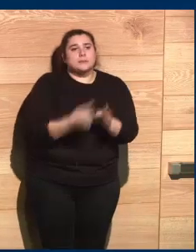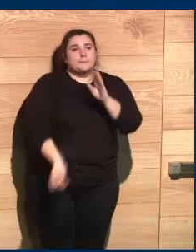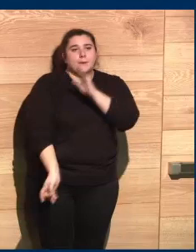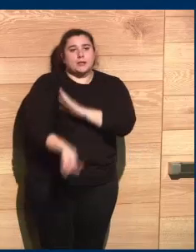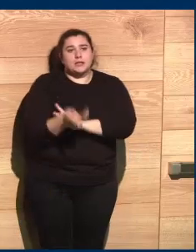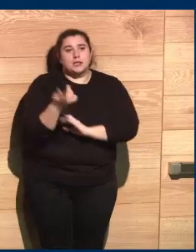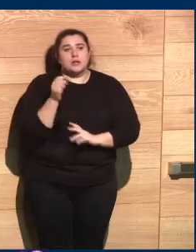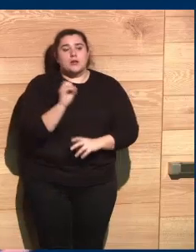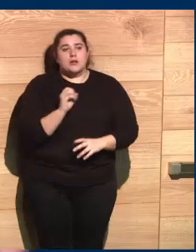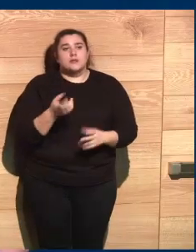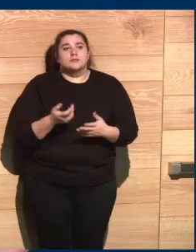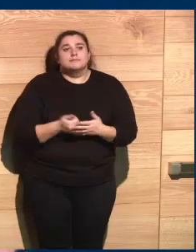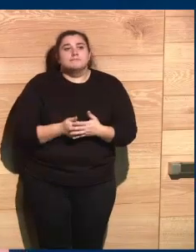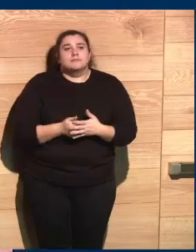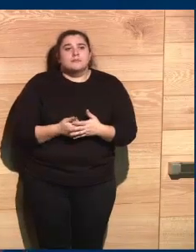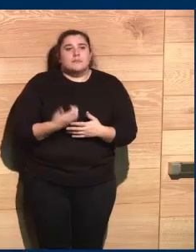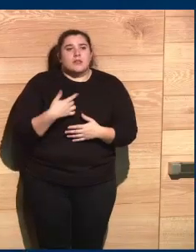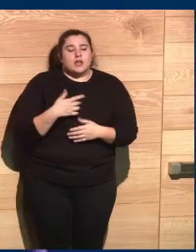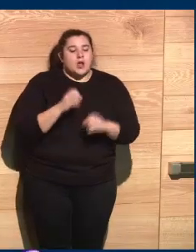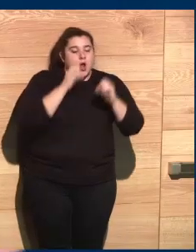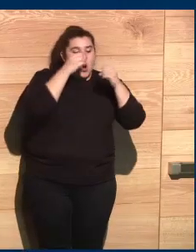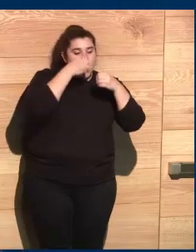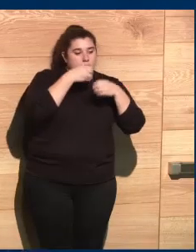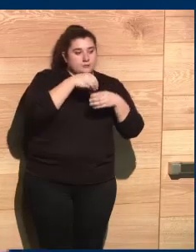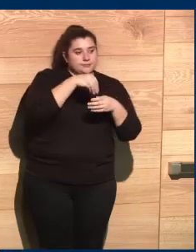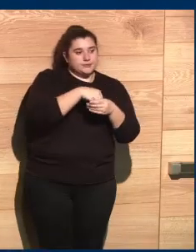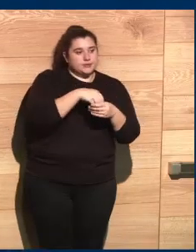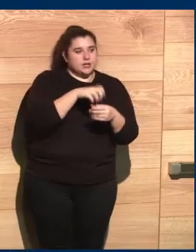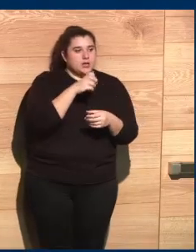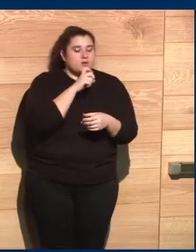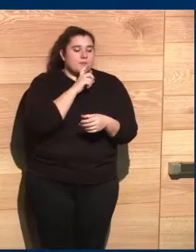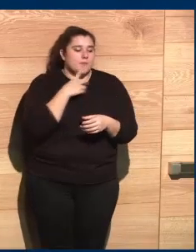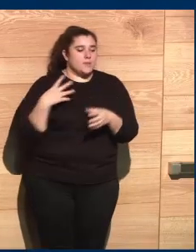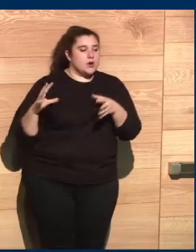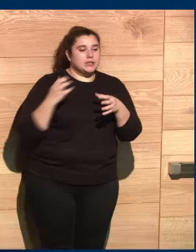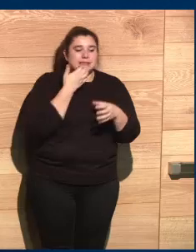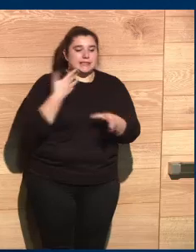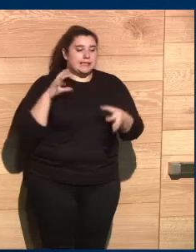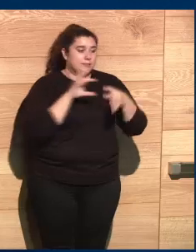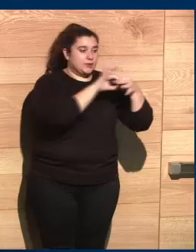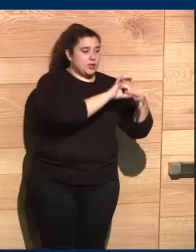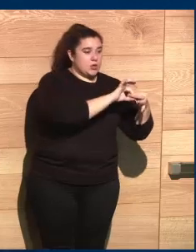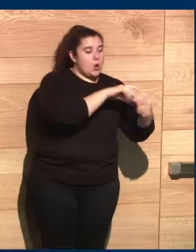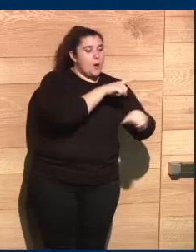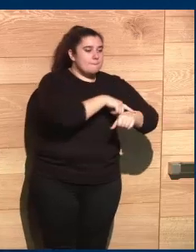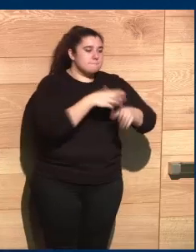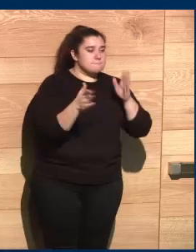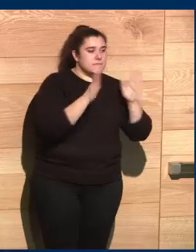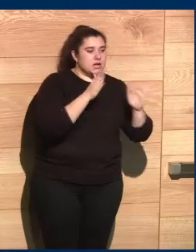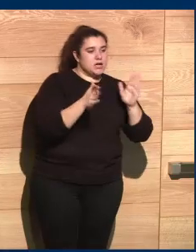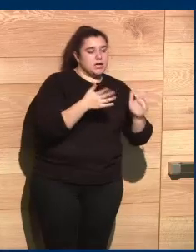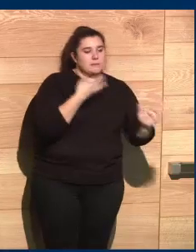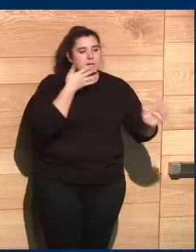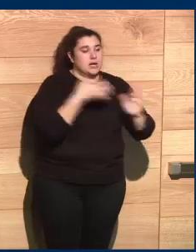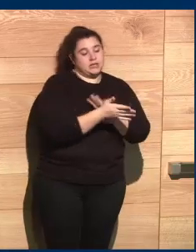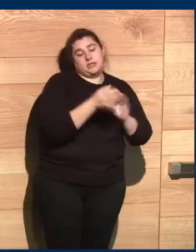Ingress, y en realidad si has sido una parte de Google es como los marines, siempre eres una parte de Google. De acuerdo, quizás los datos de